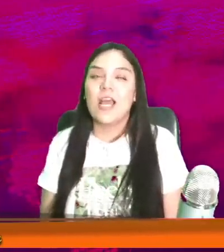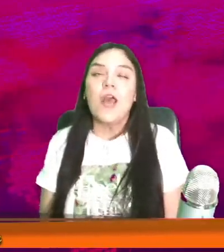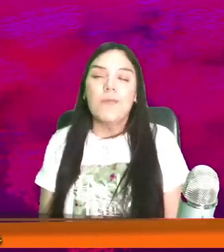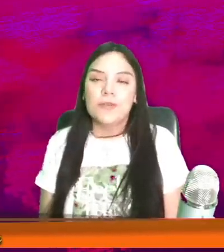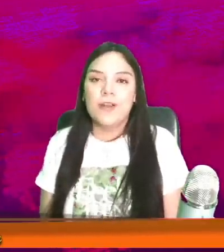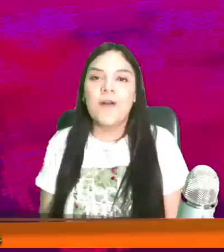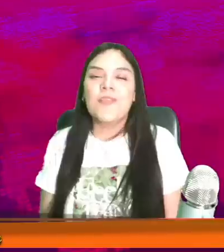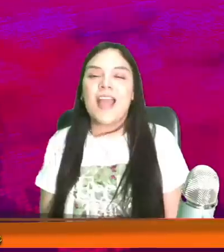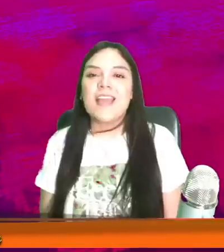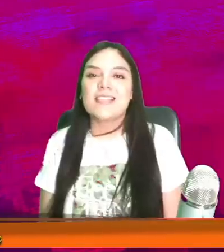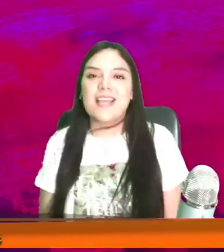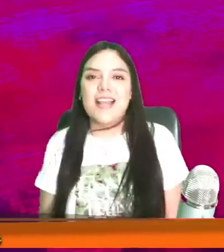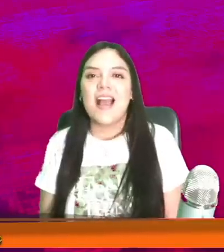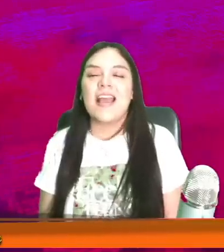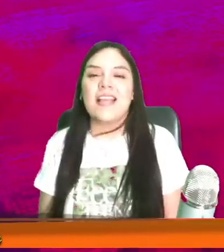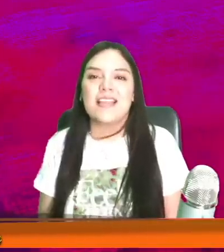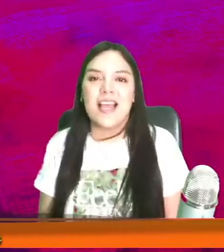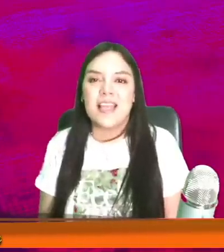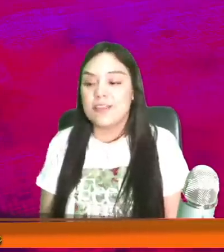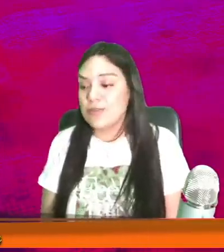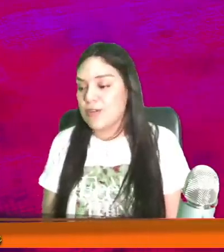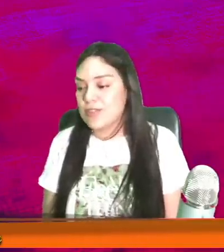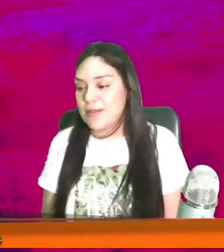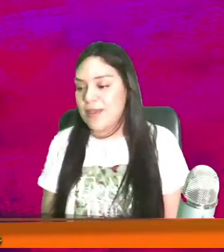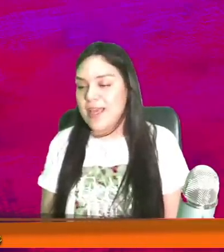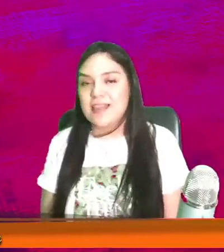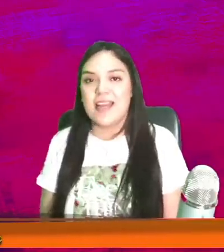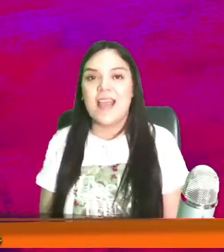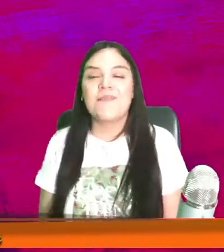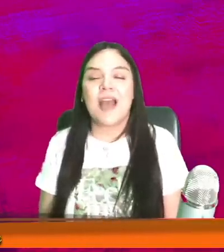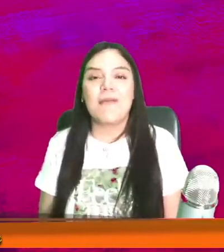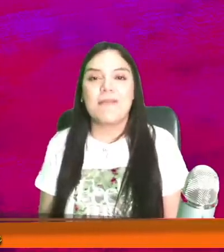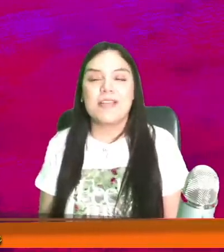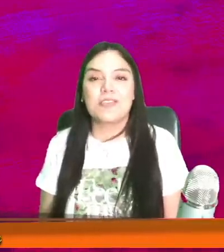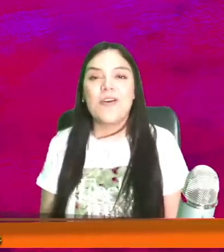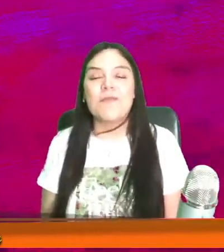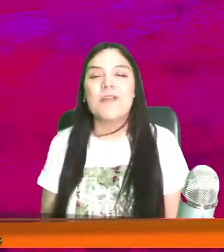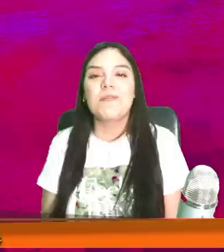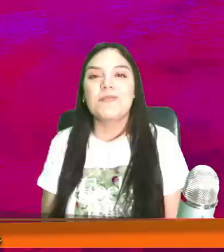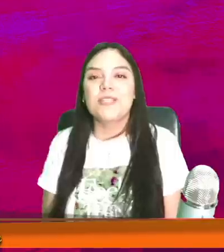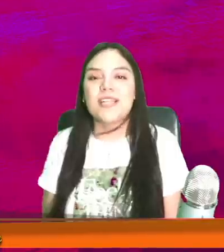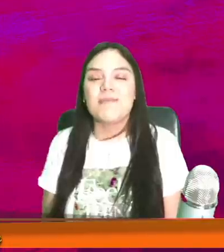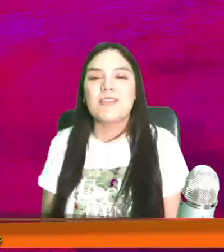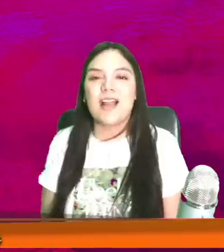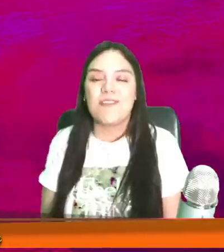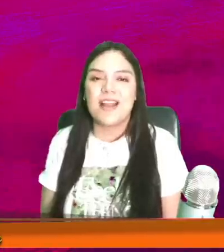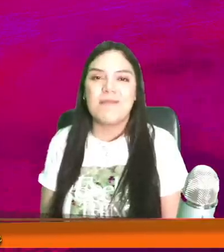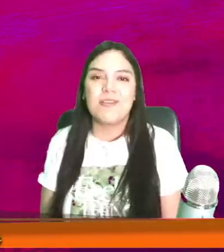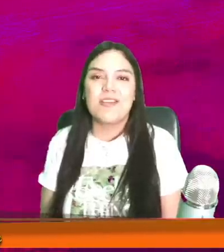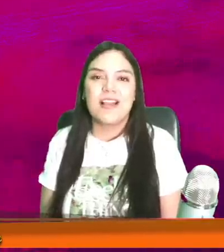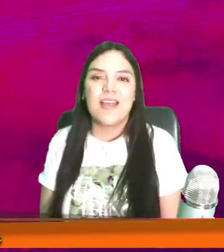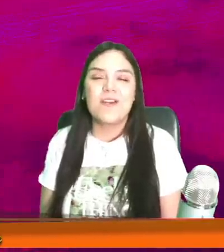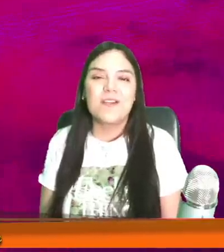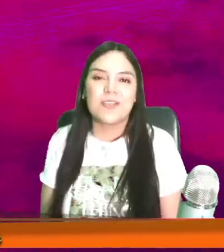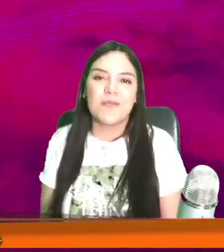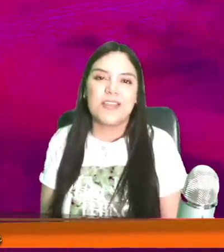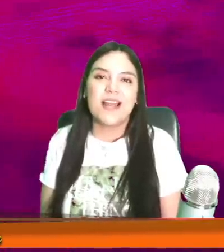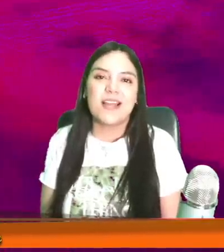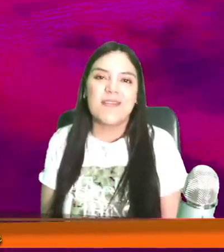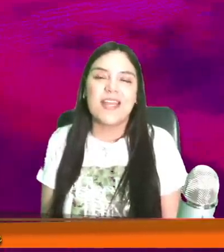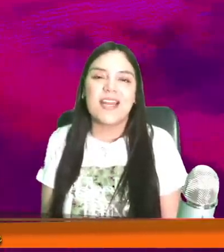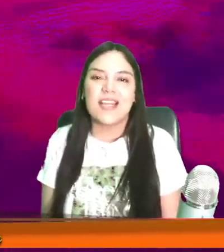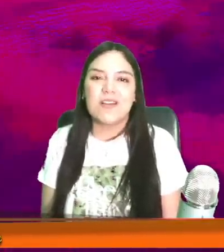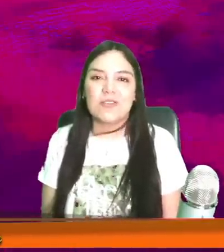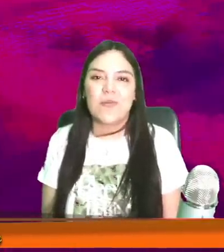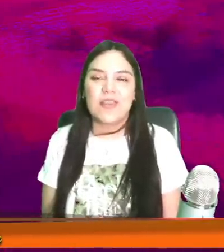Entonces, pues bueno, ahí estaría el detalle. Es una cosa que me encantaría haber visto. Y bueno, amigos, pues llegamos al final del video del día de hoy. Los quiero invitar a